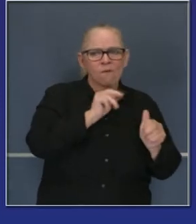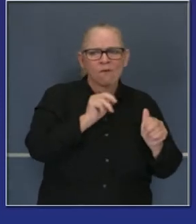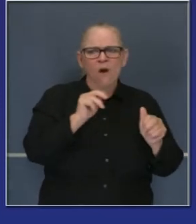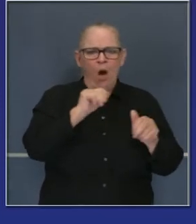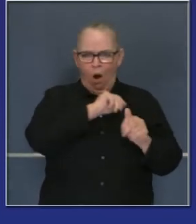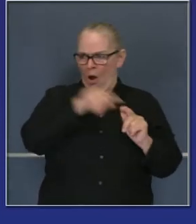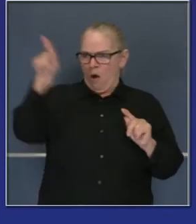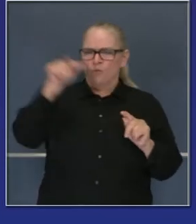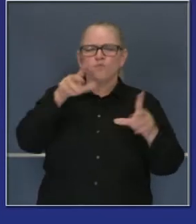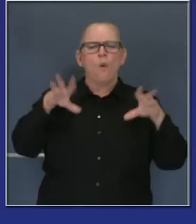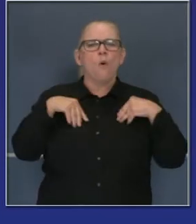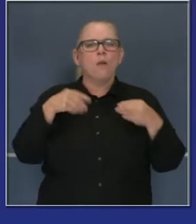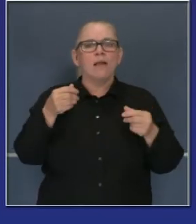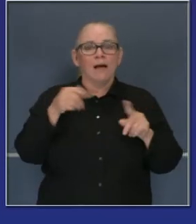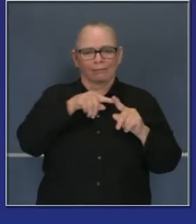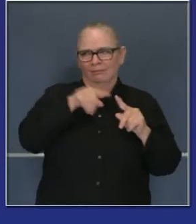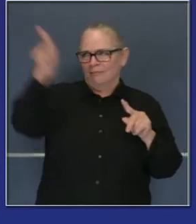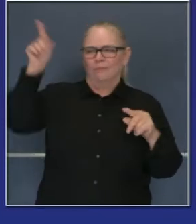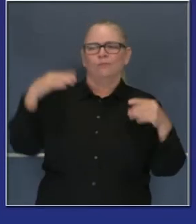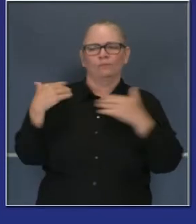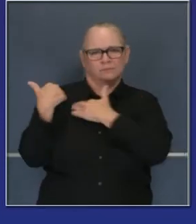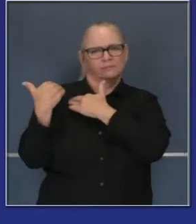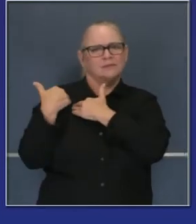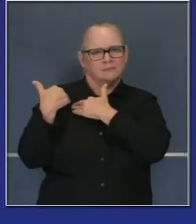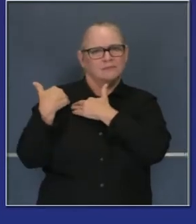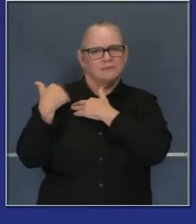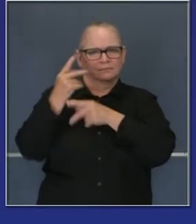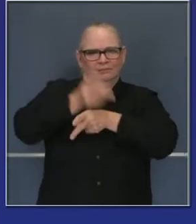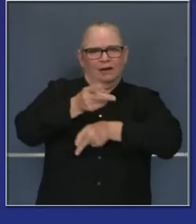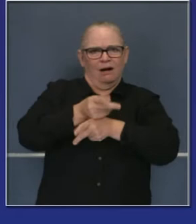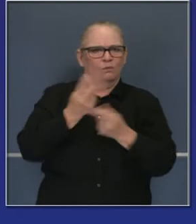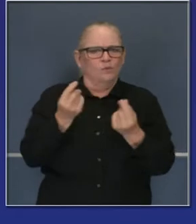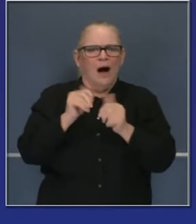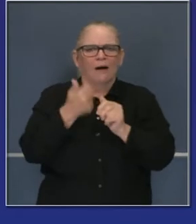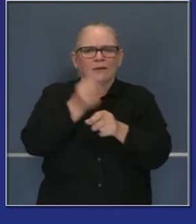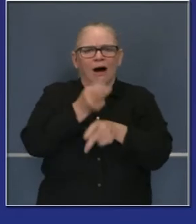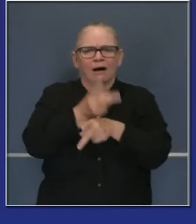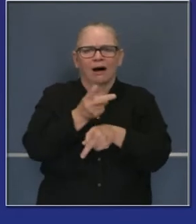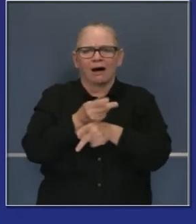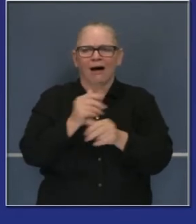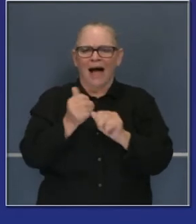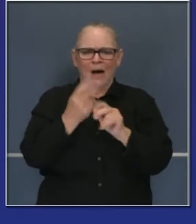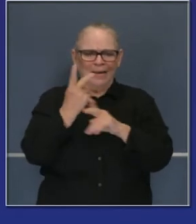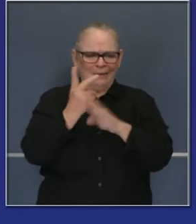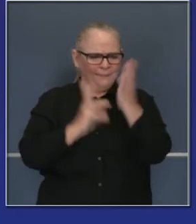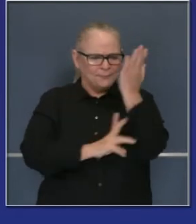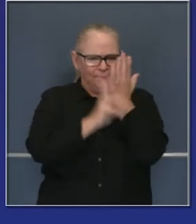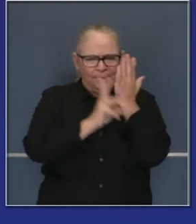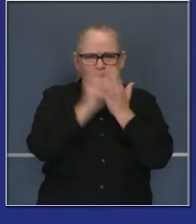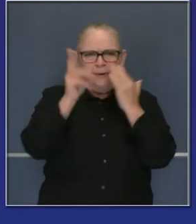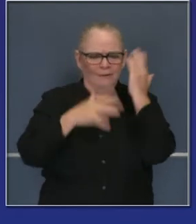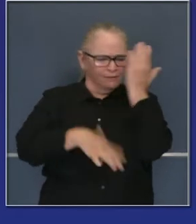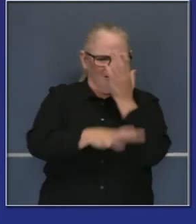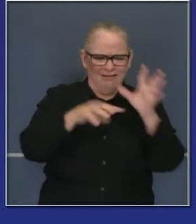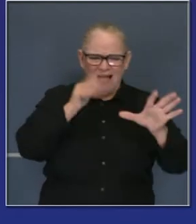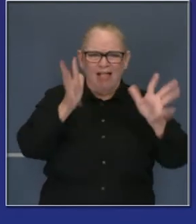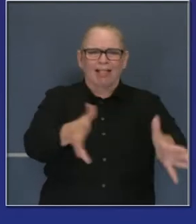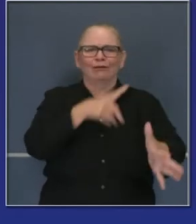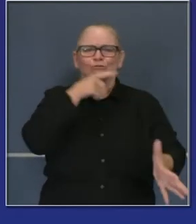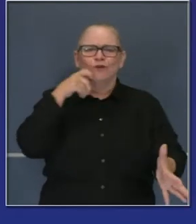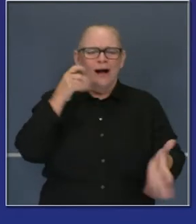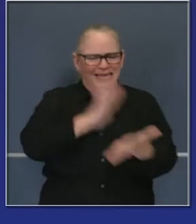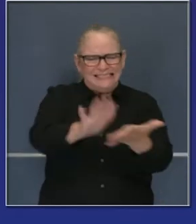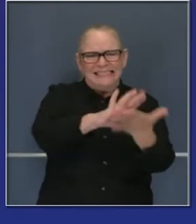tierra privada todos nosotros tenemos que hacer más y mejor en cuanto al manejo de la de la vegetación